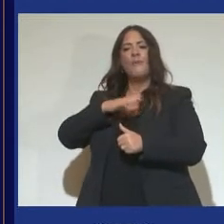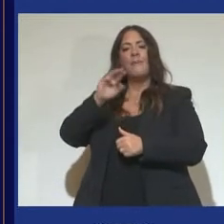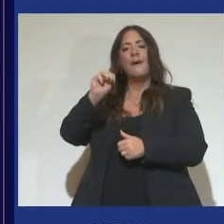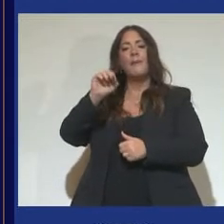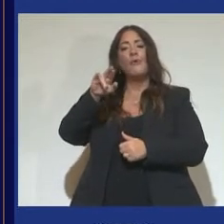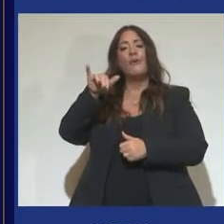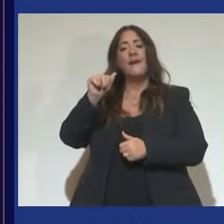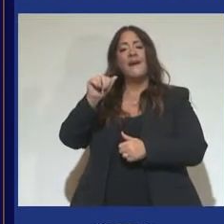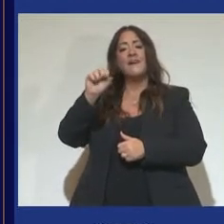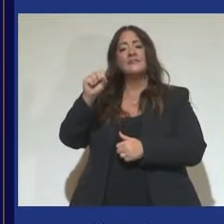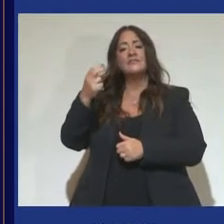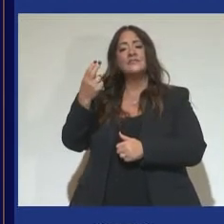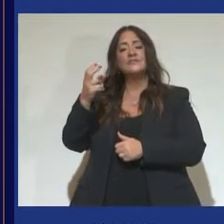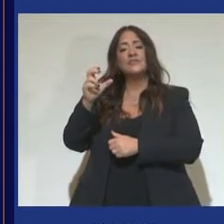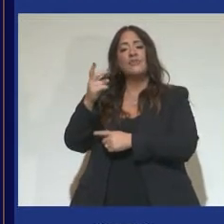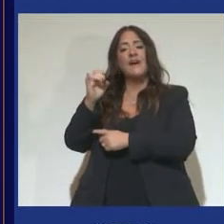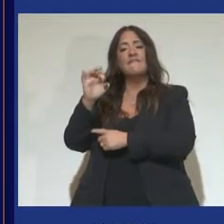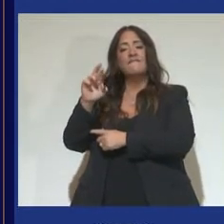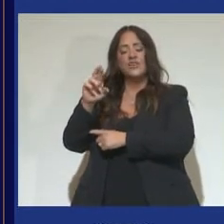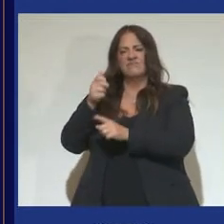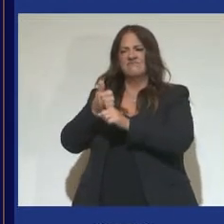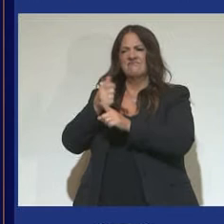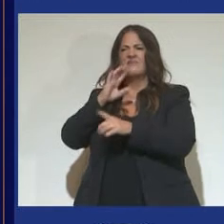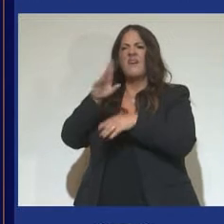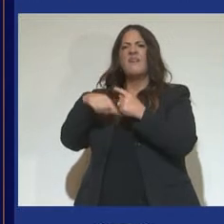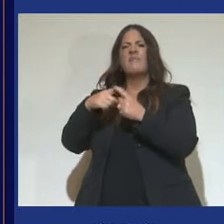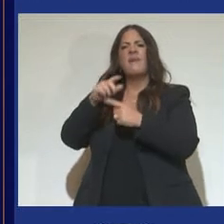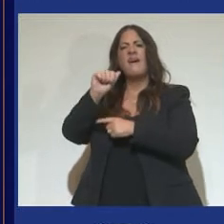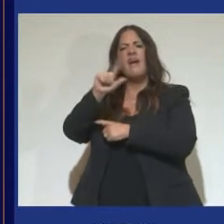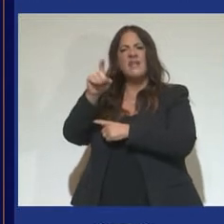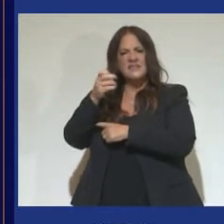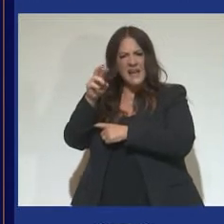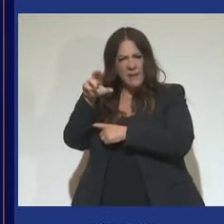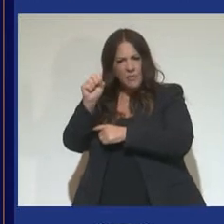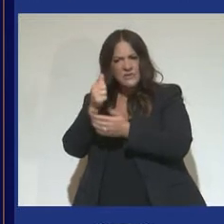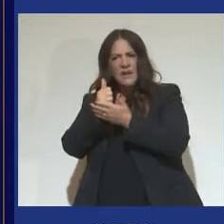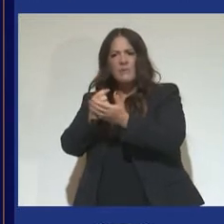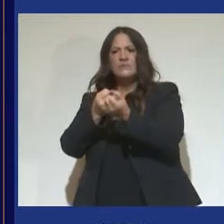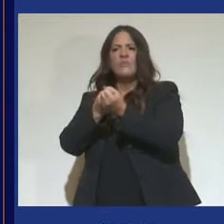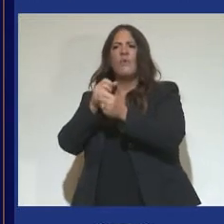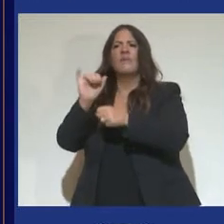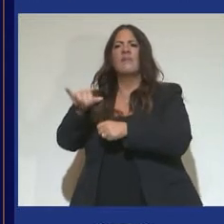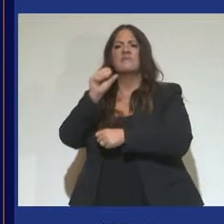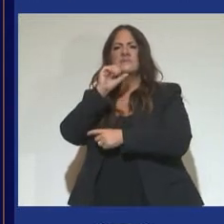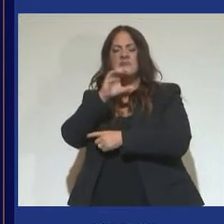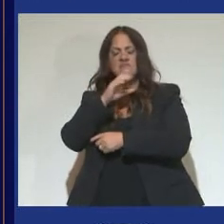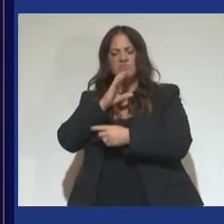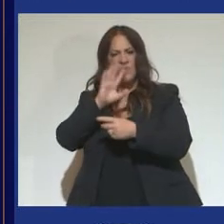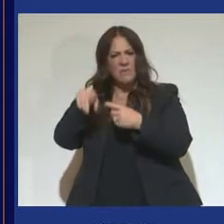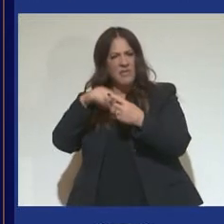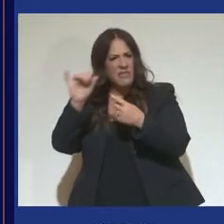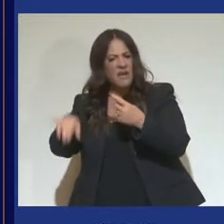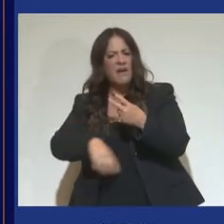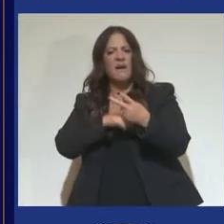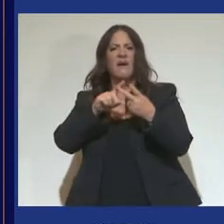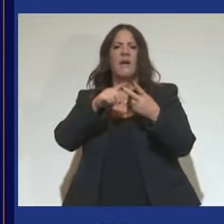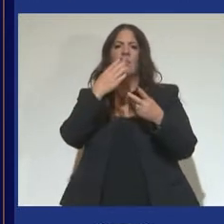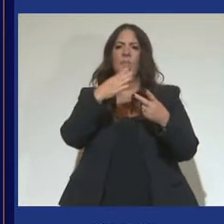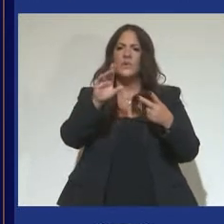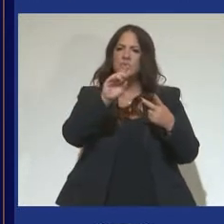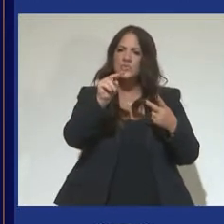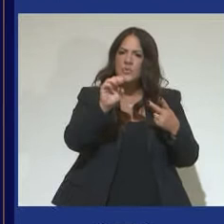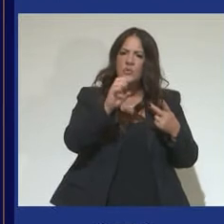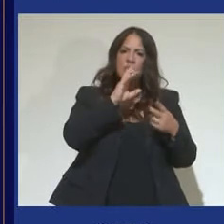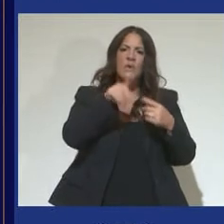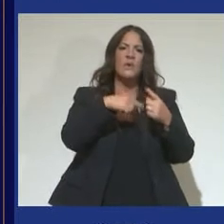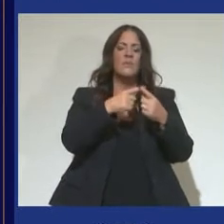maria fraiber trabajando con los enfermos de alzheimer es una posición nueva de consejero para las